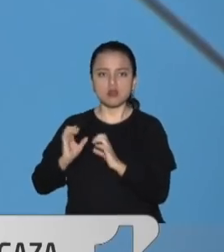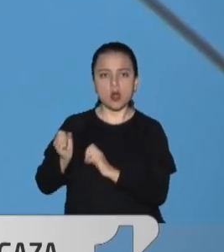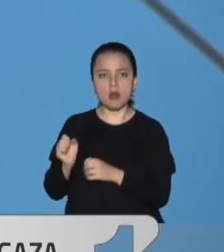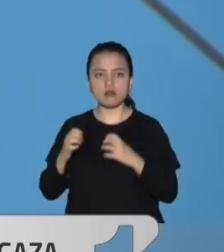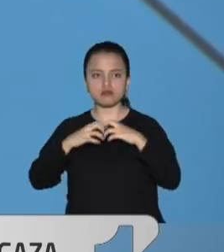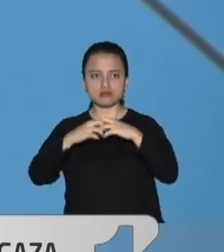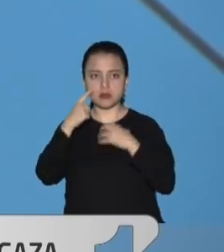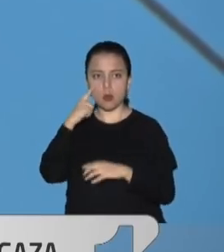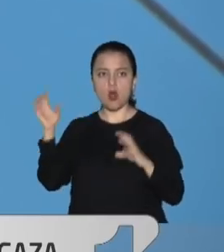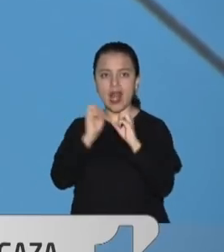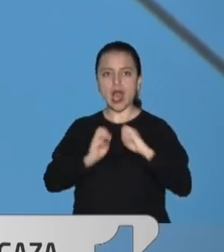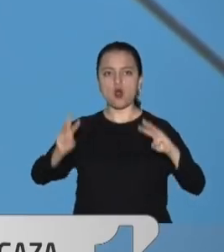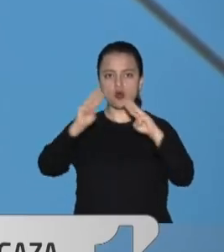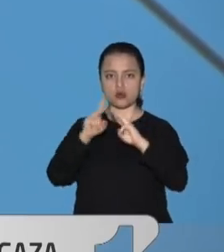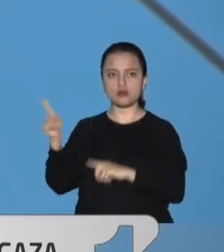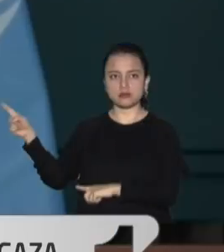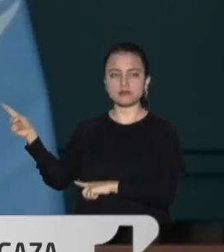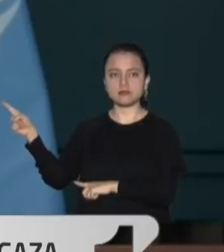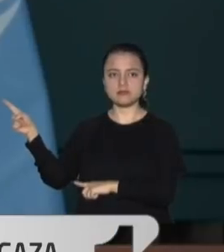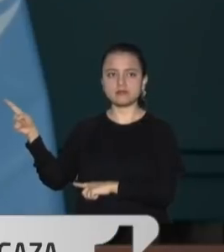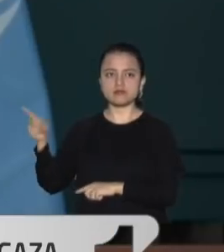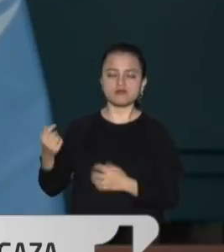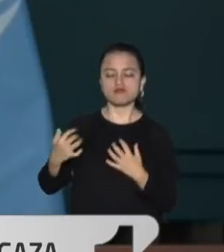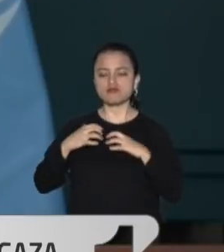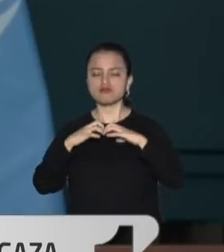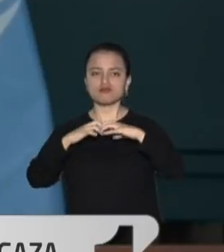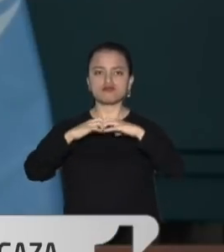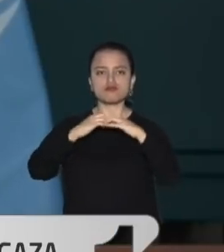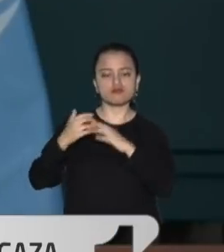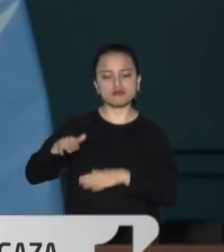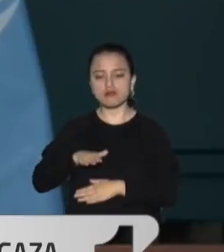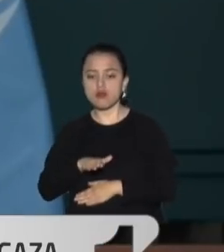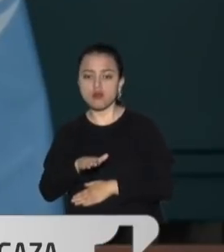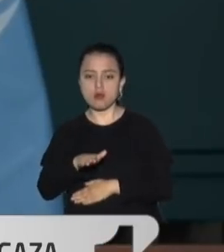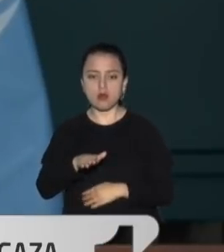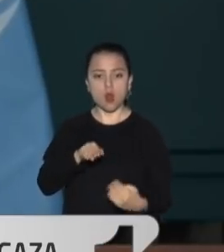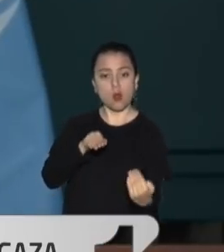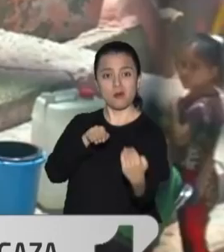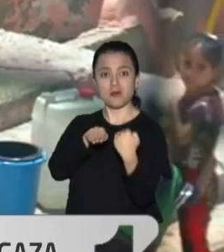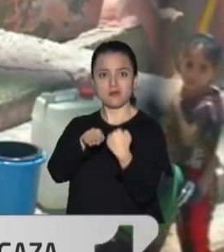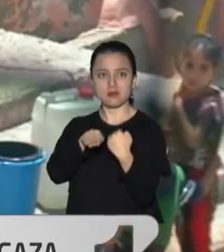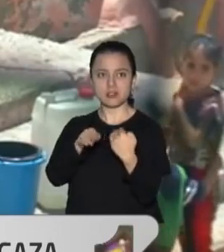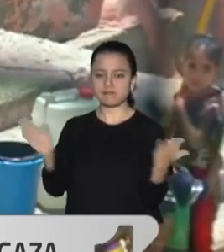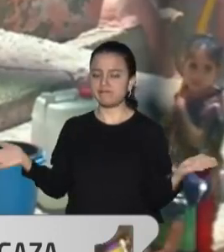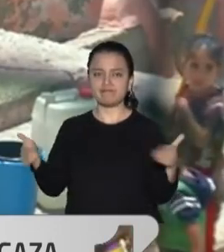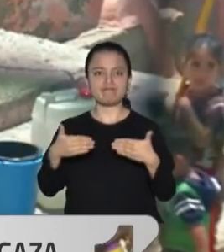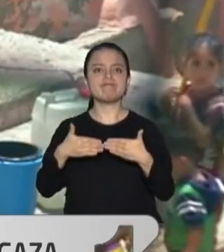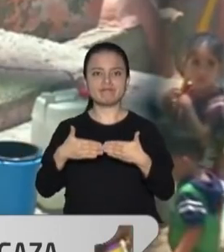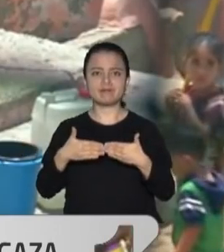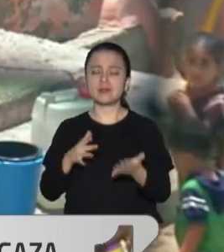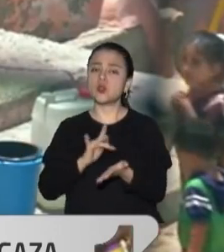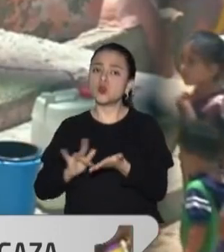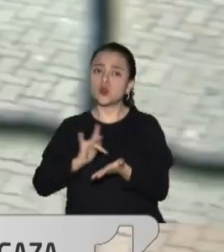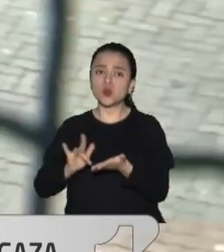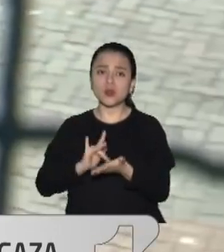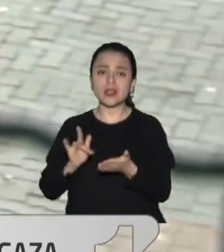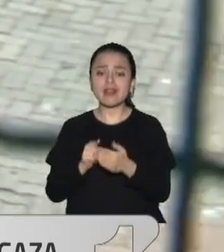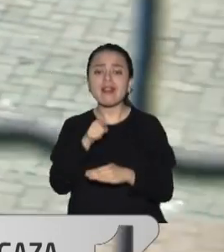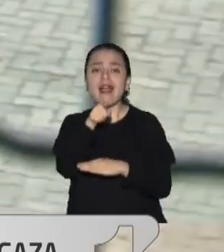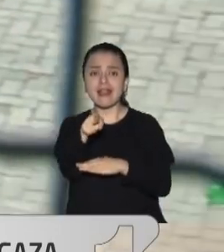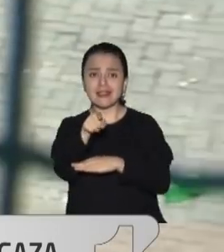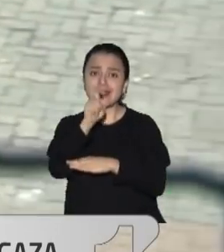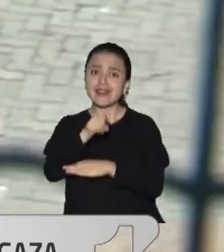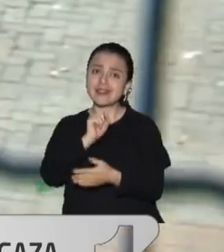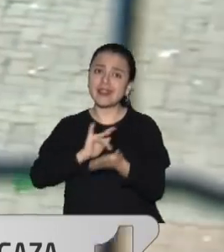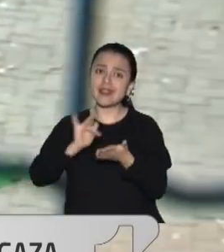organizaciones humanitarias internacionales. Según la ONU, la franja de Gaza necesita de manera urgente ayuda humanitaria tras una semana